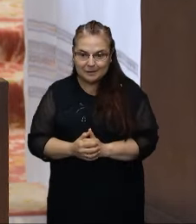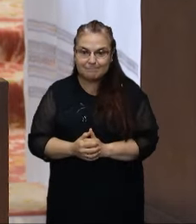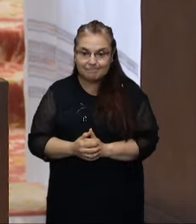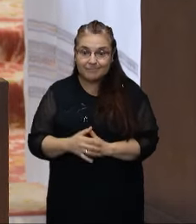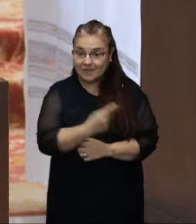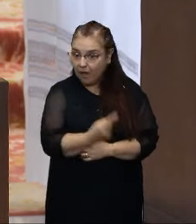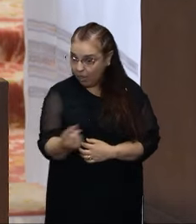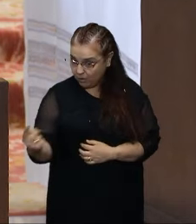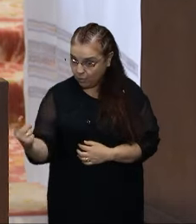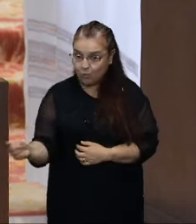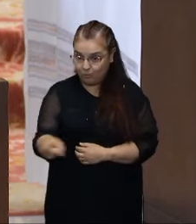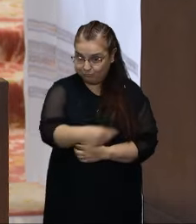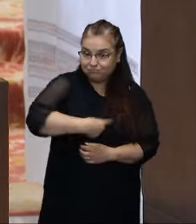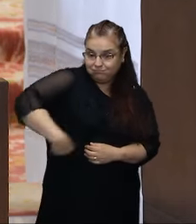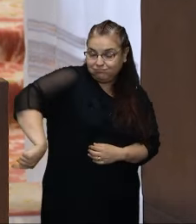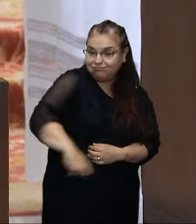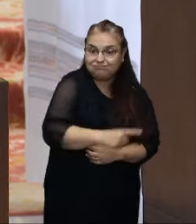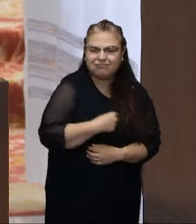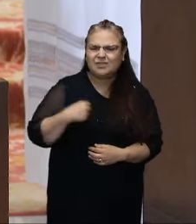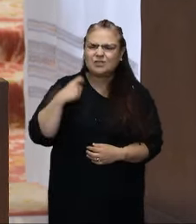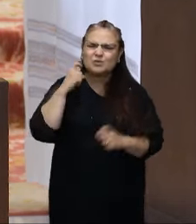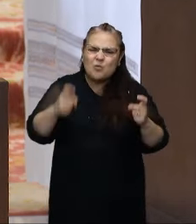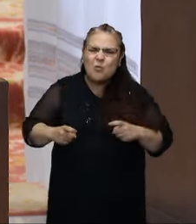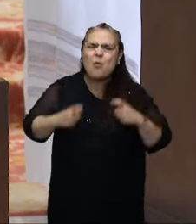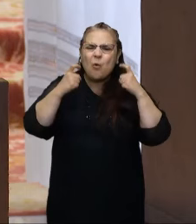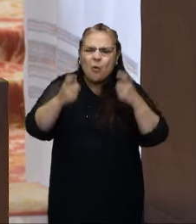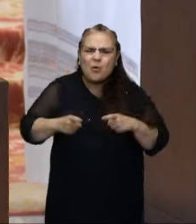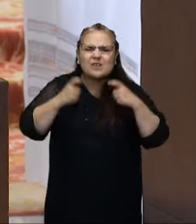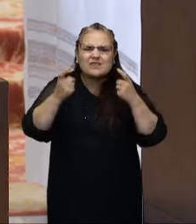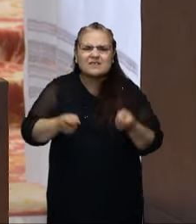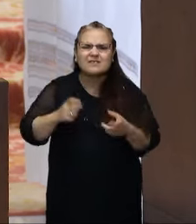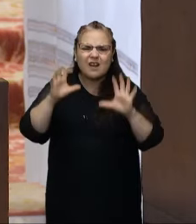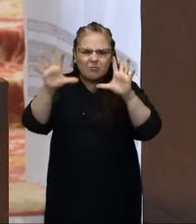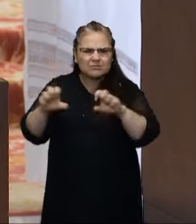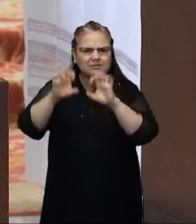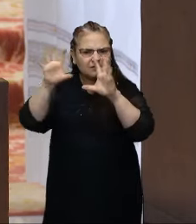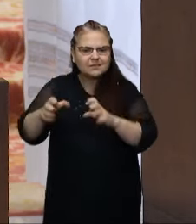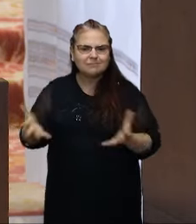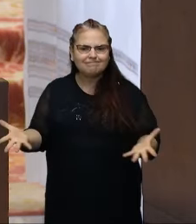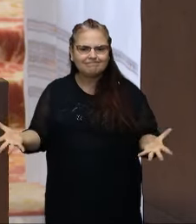cada uno de nosotros, y que nos cuesta tanto trabajo aprender.